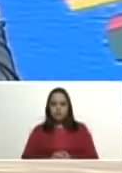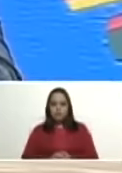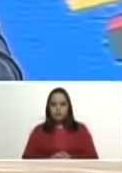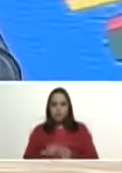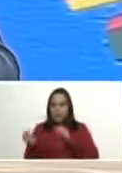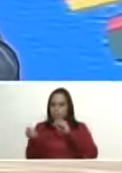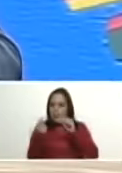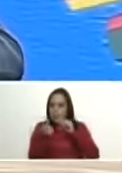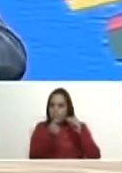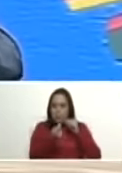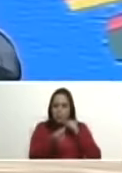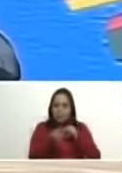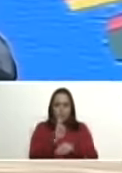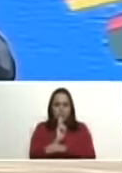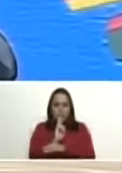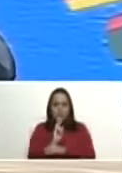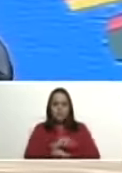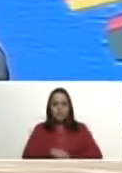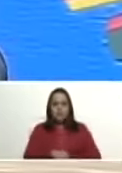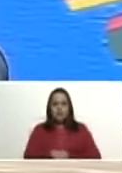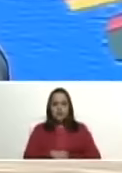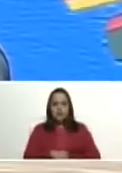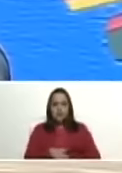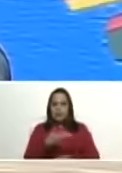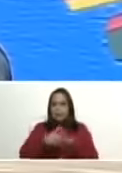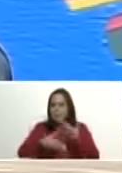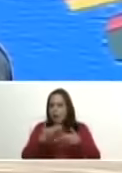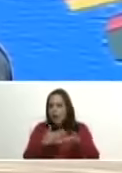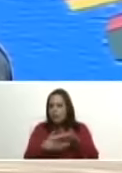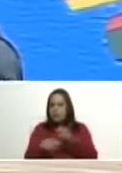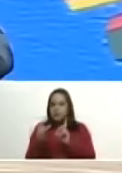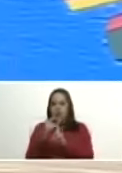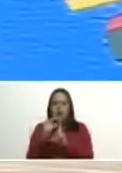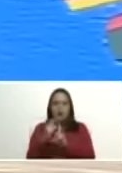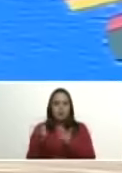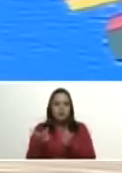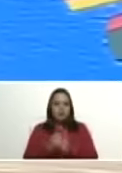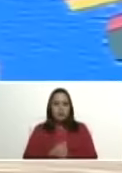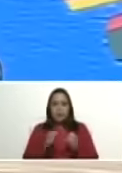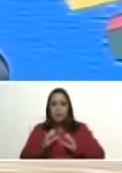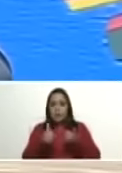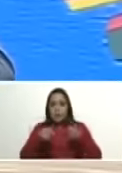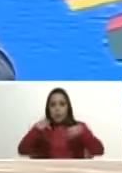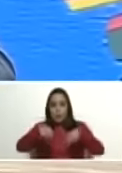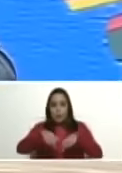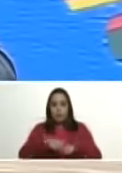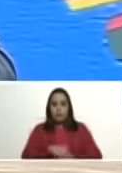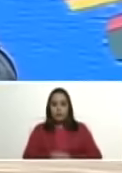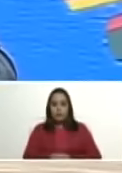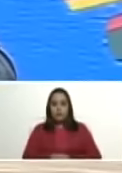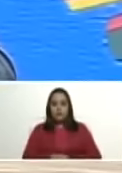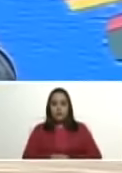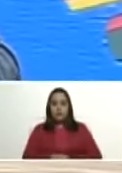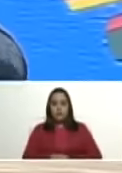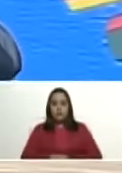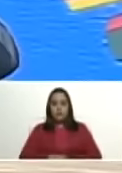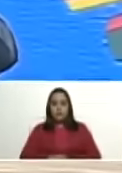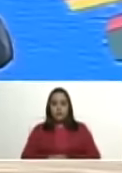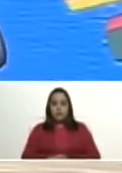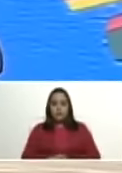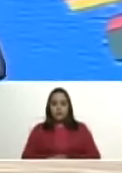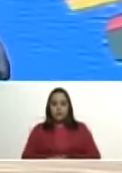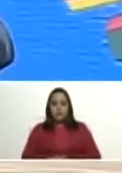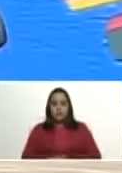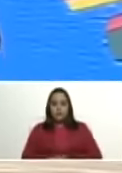conversadito, un intercambio que arranque hoy, que